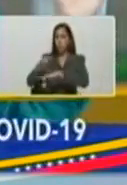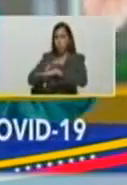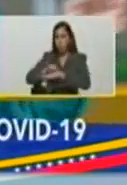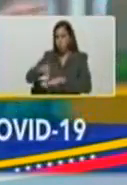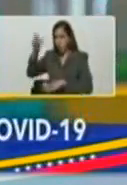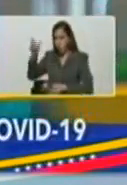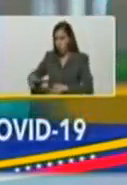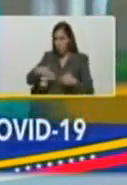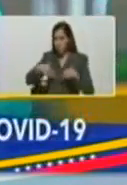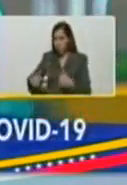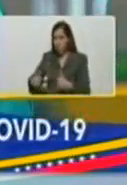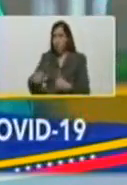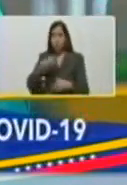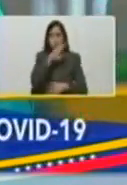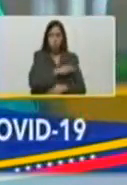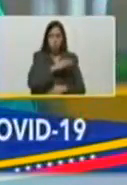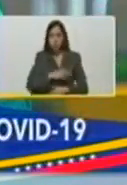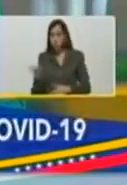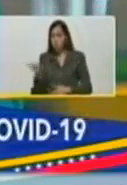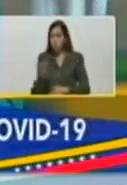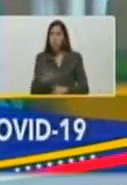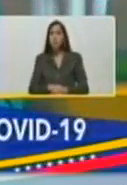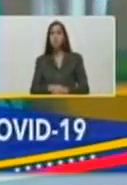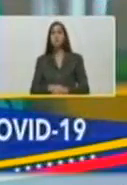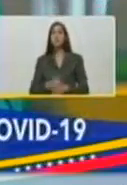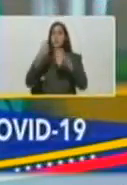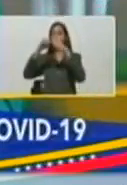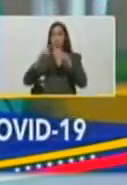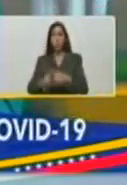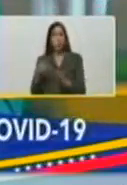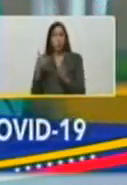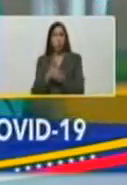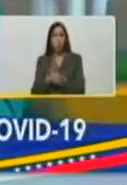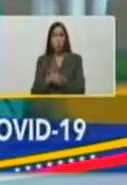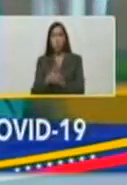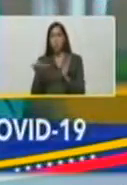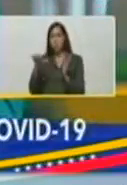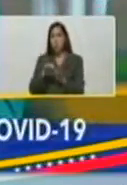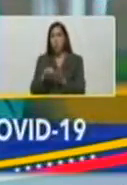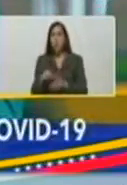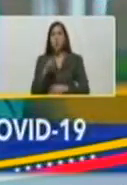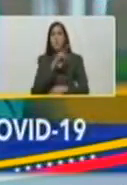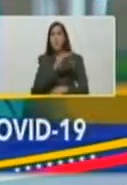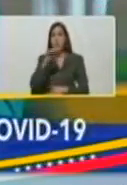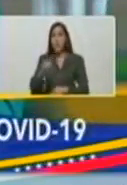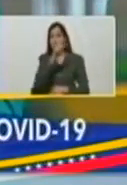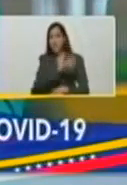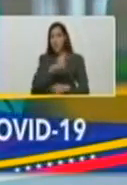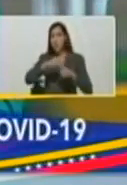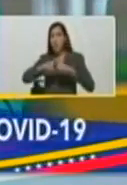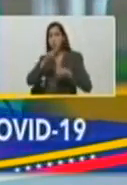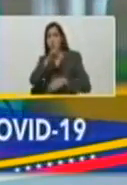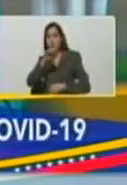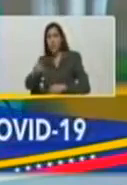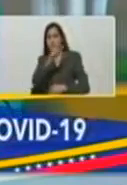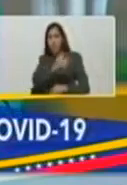ministro de Salud, la tasa de incidencia semanal se ha ubicado en 20 casos por 100.000